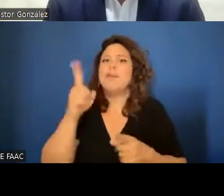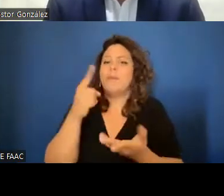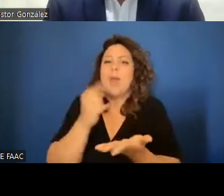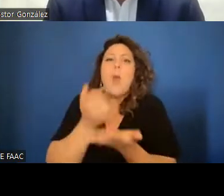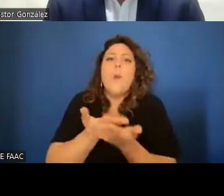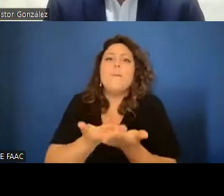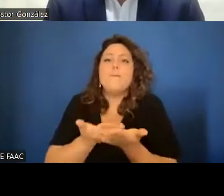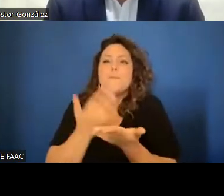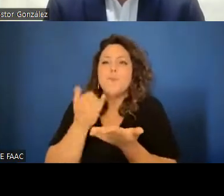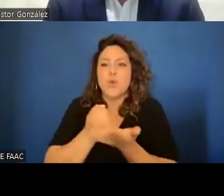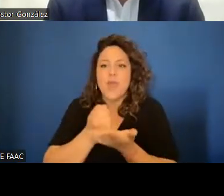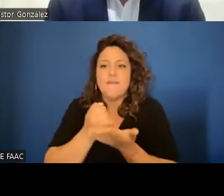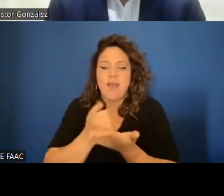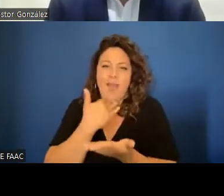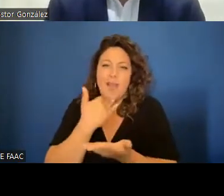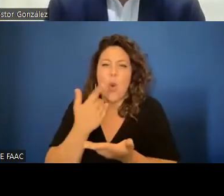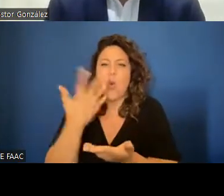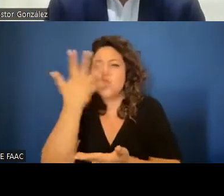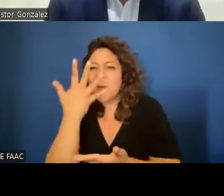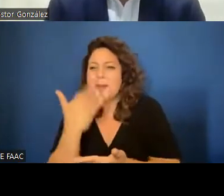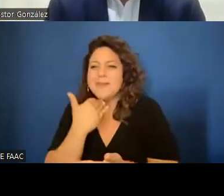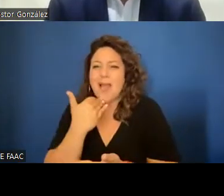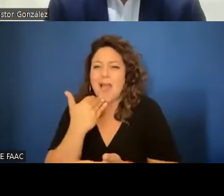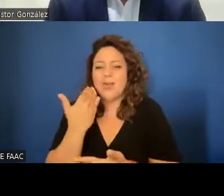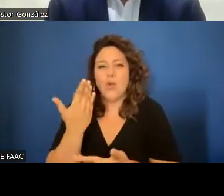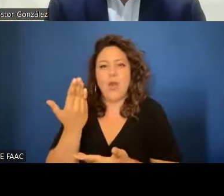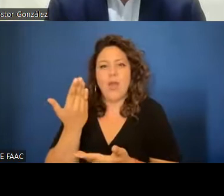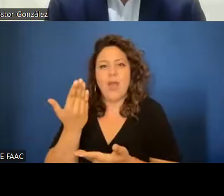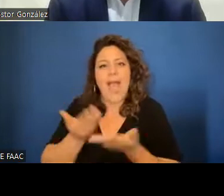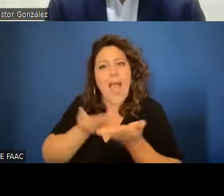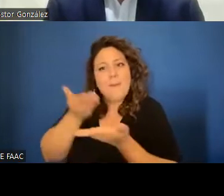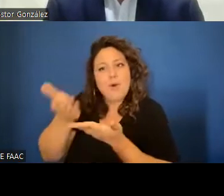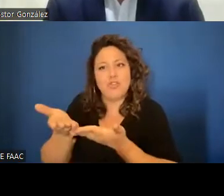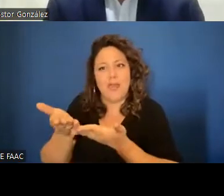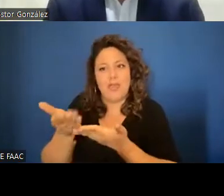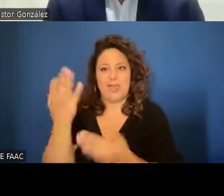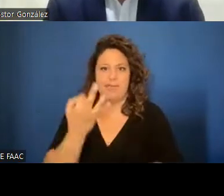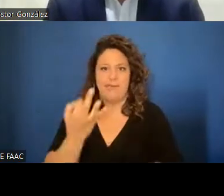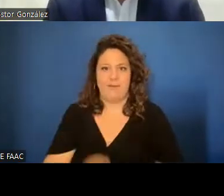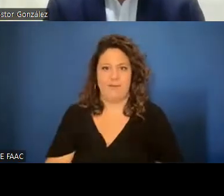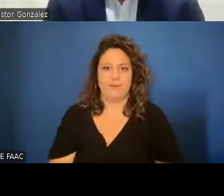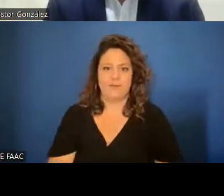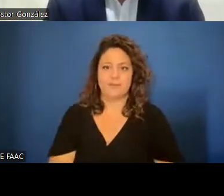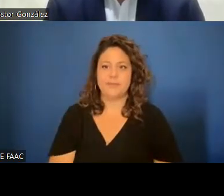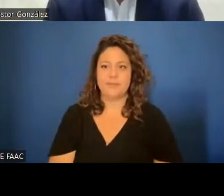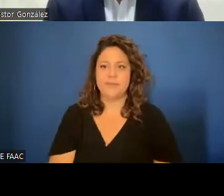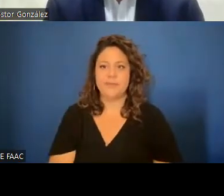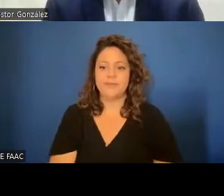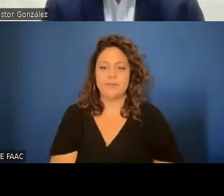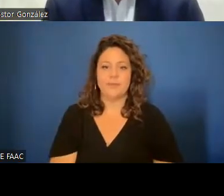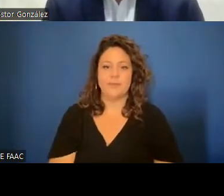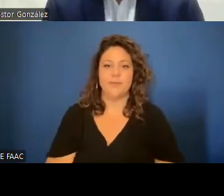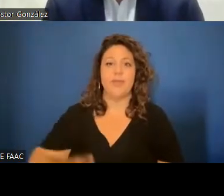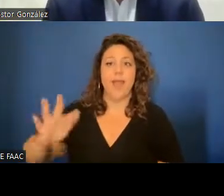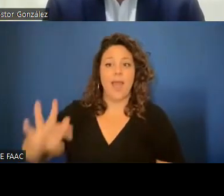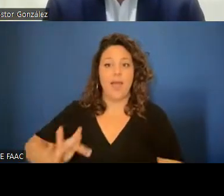última sentencia del Tribunal Constitucional en materia de carga de la prueba cuando nos encontramos ante situaciones de